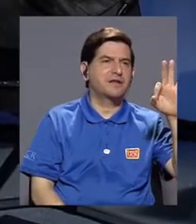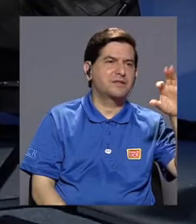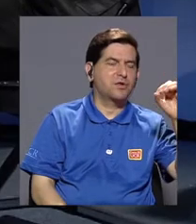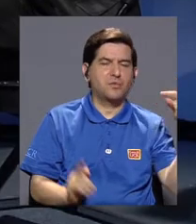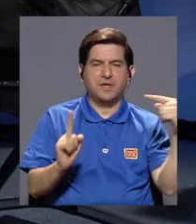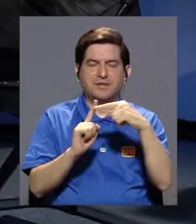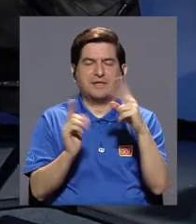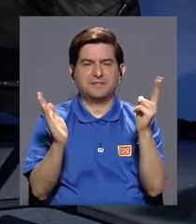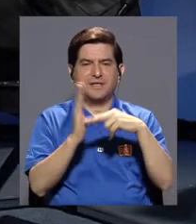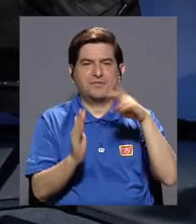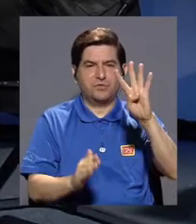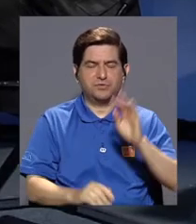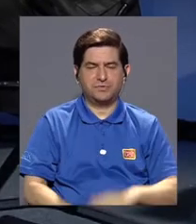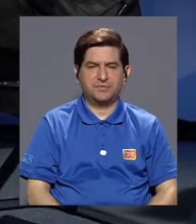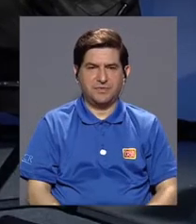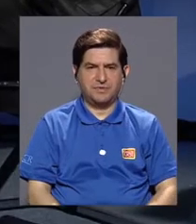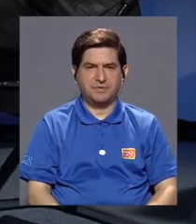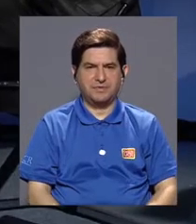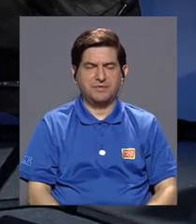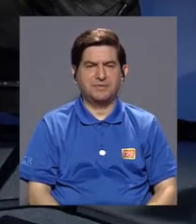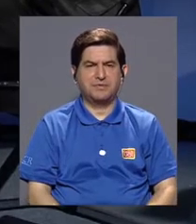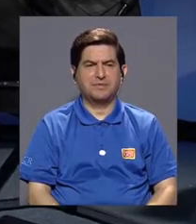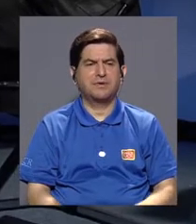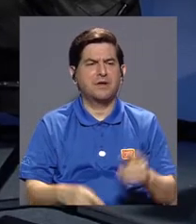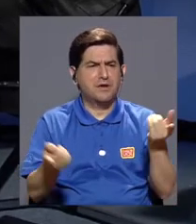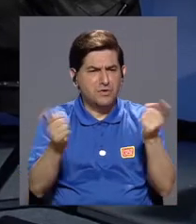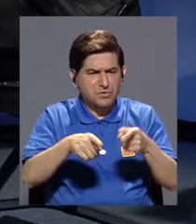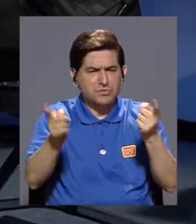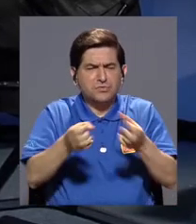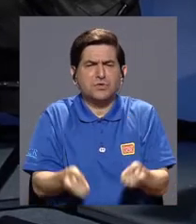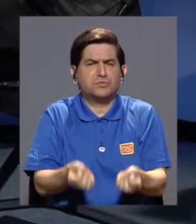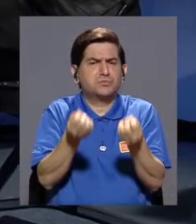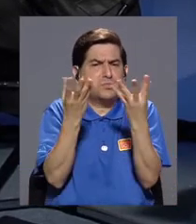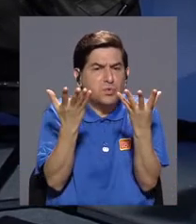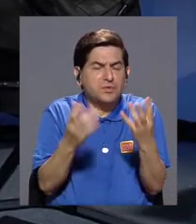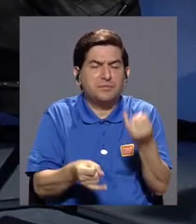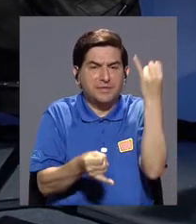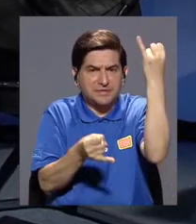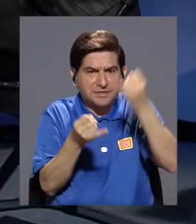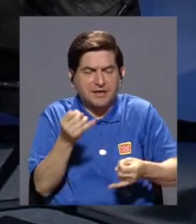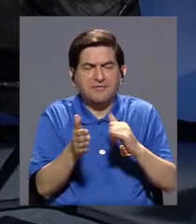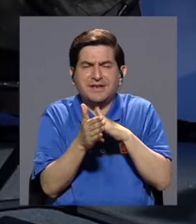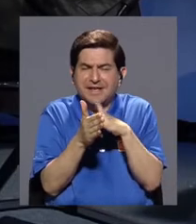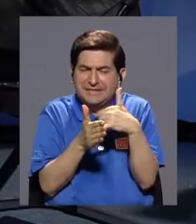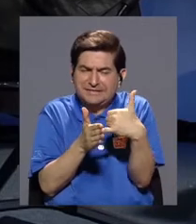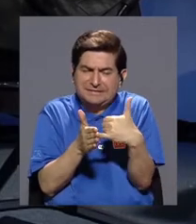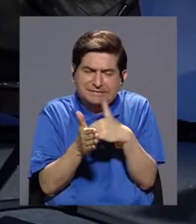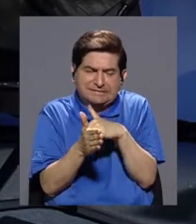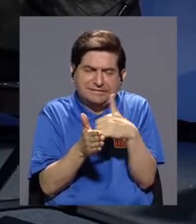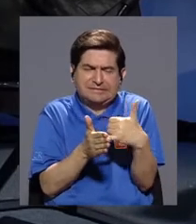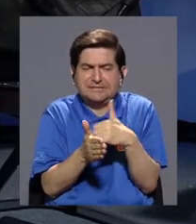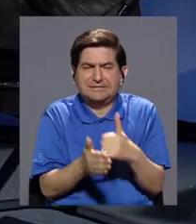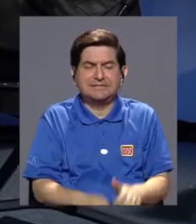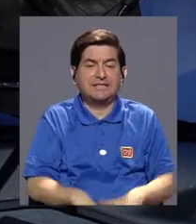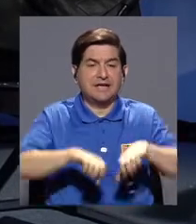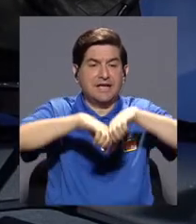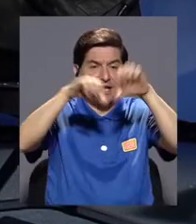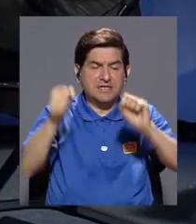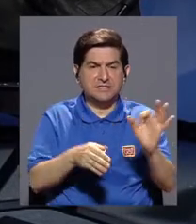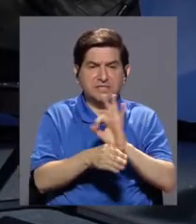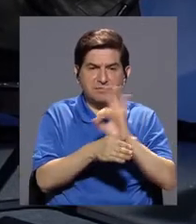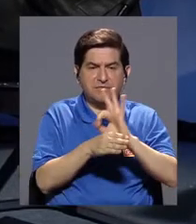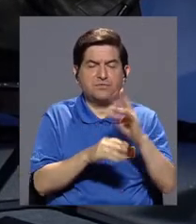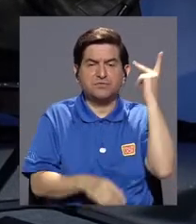y el 2004. Ocurren aquí muchos hechos que terminan debilitando el sistema